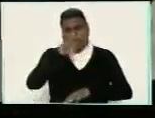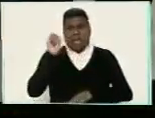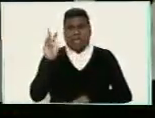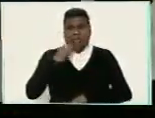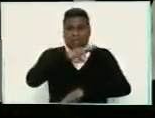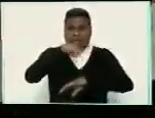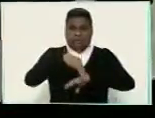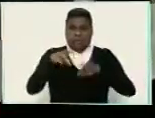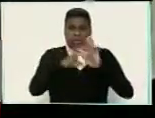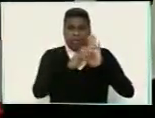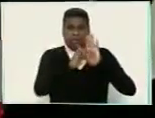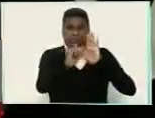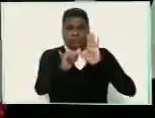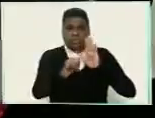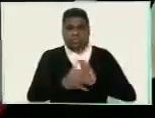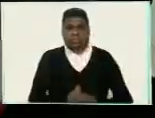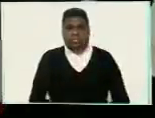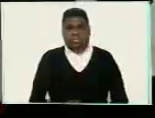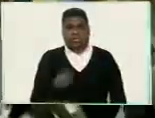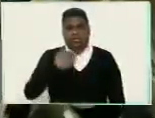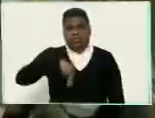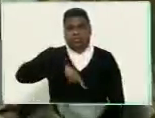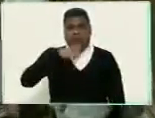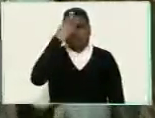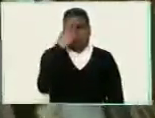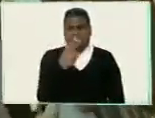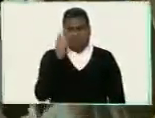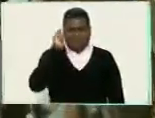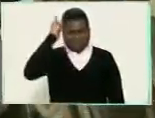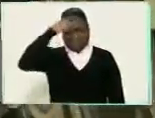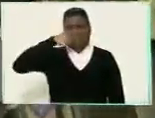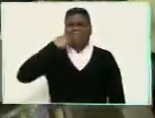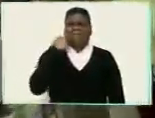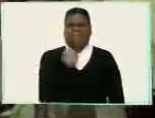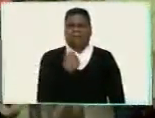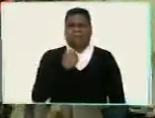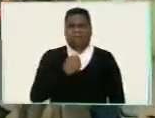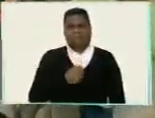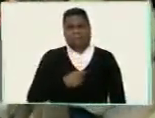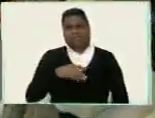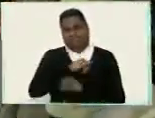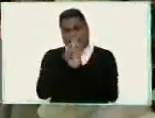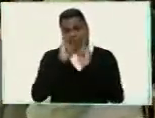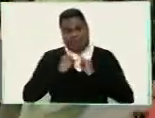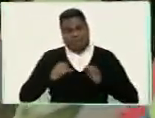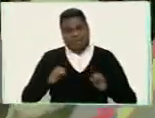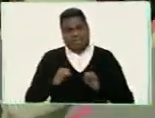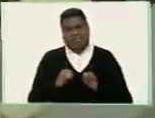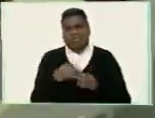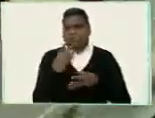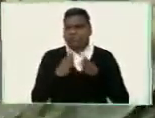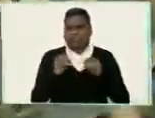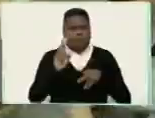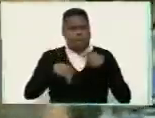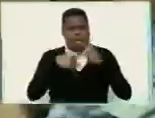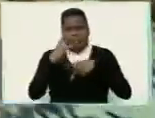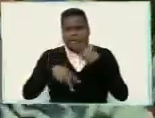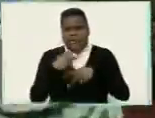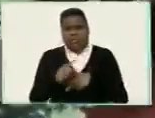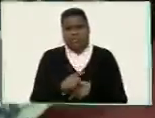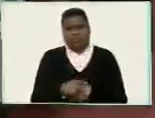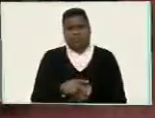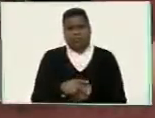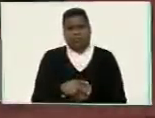Nacional Constituyente, estamos seguros que usted va a llevar a feliz término todos los procesos que nos